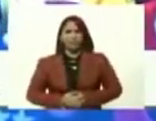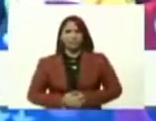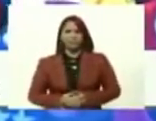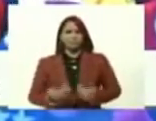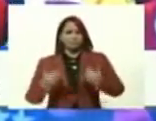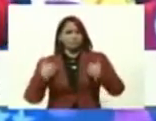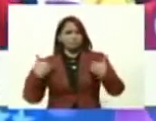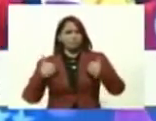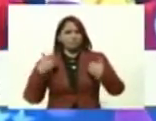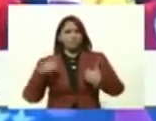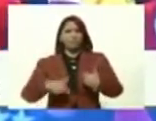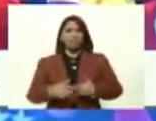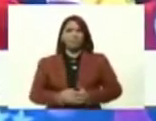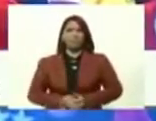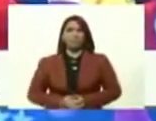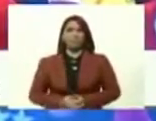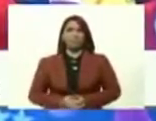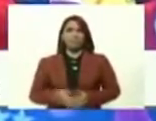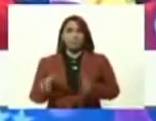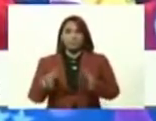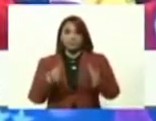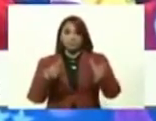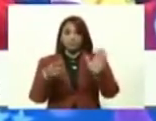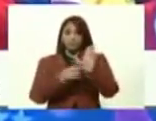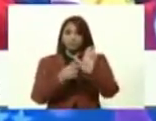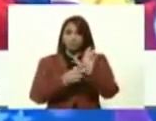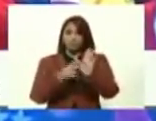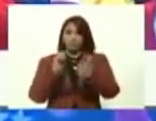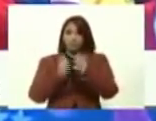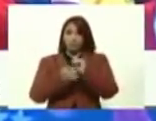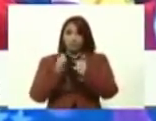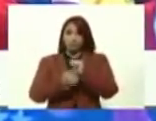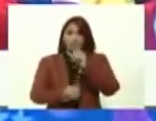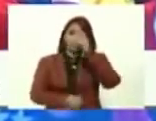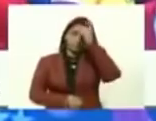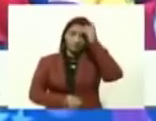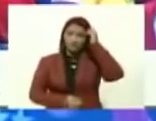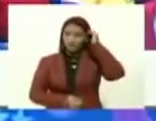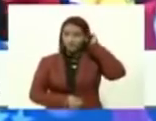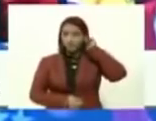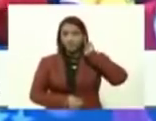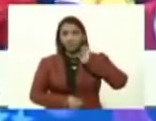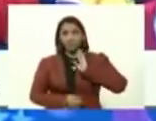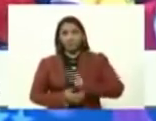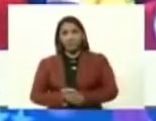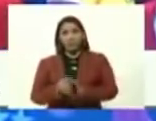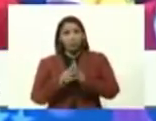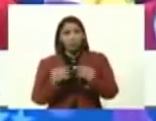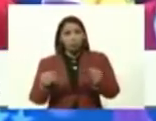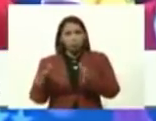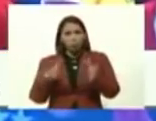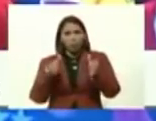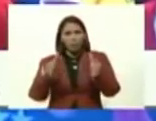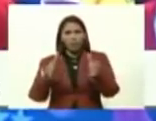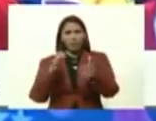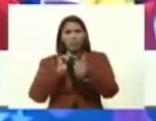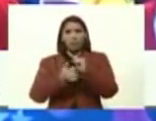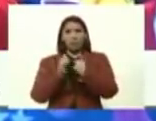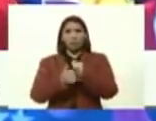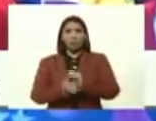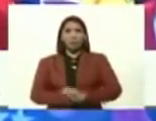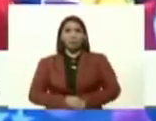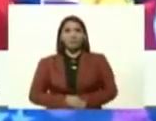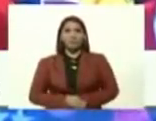autoexigencia. De verdad, el camino del deporte, todo el camino del deporte,